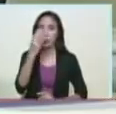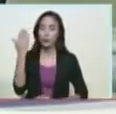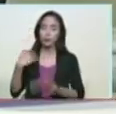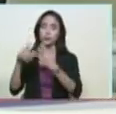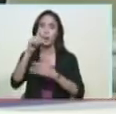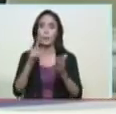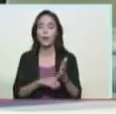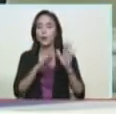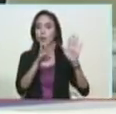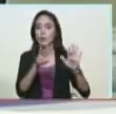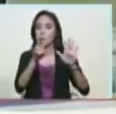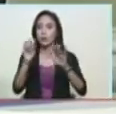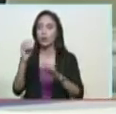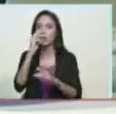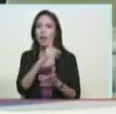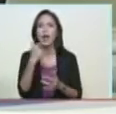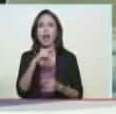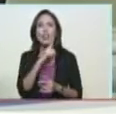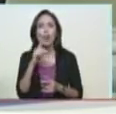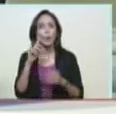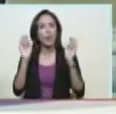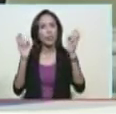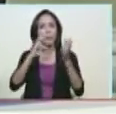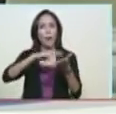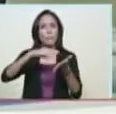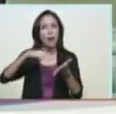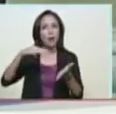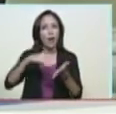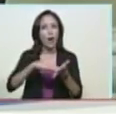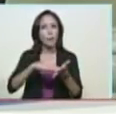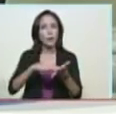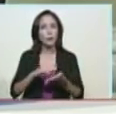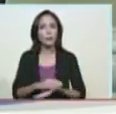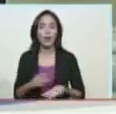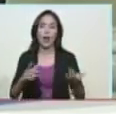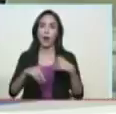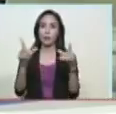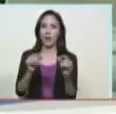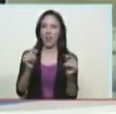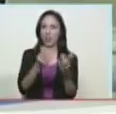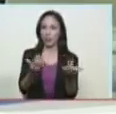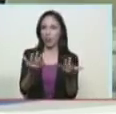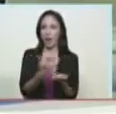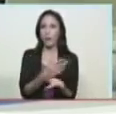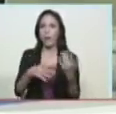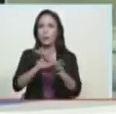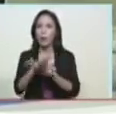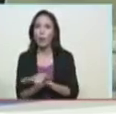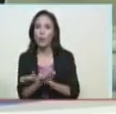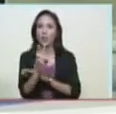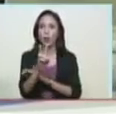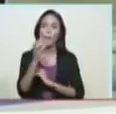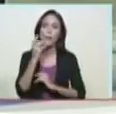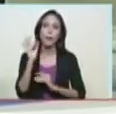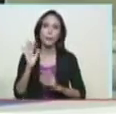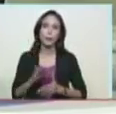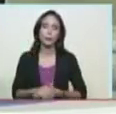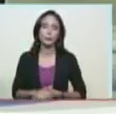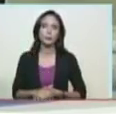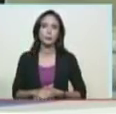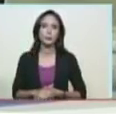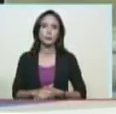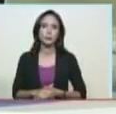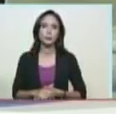famoso la expresión en miami está barato dame dos los años 70 inclusive